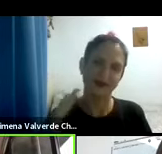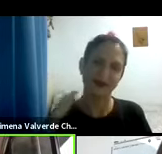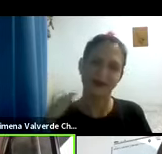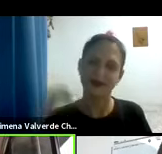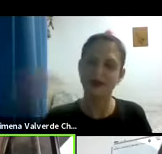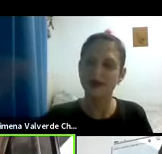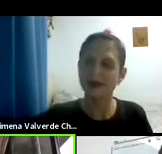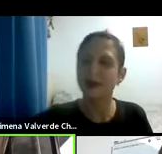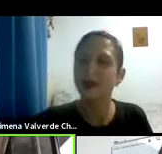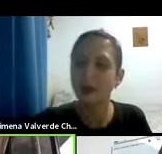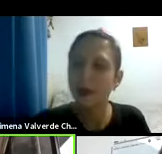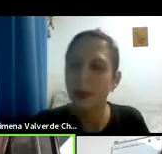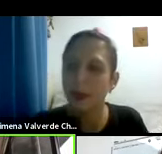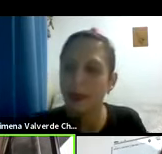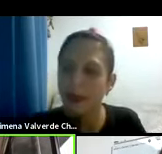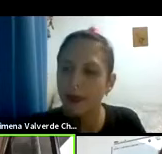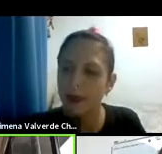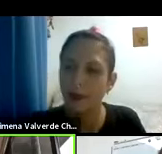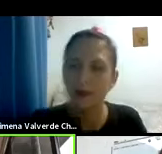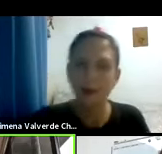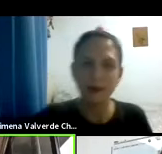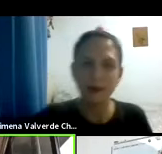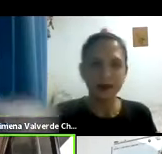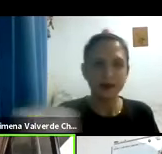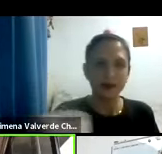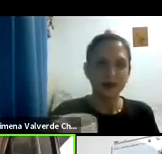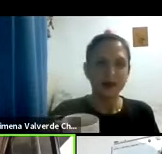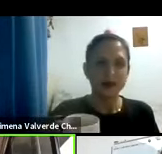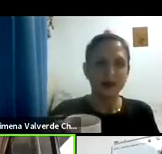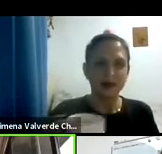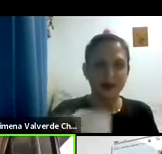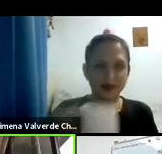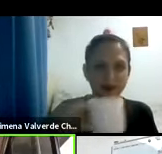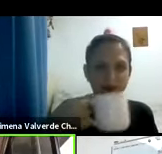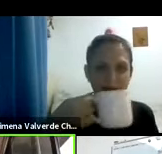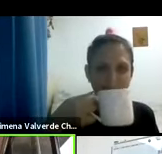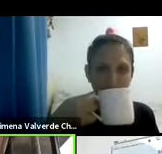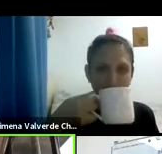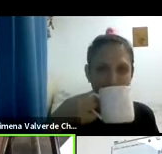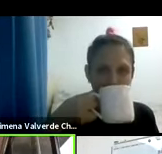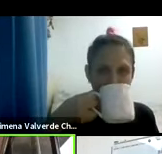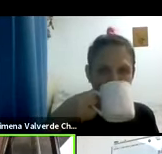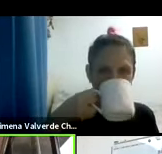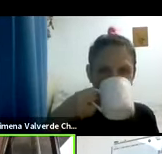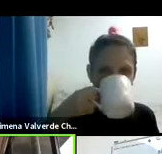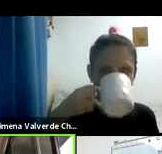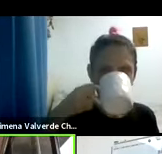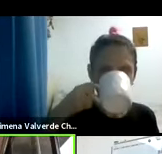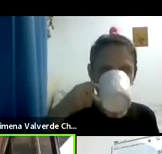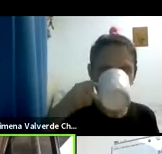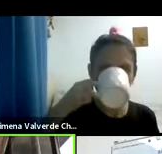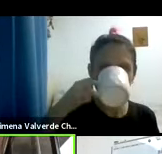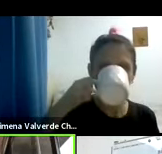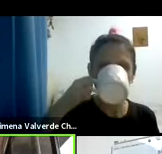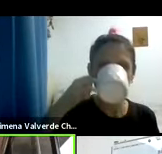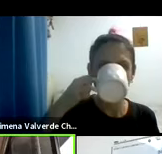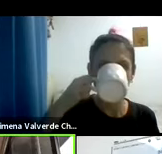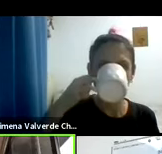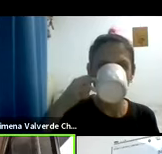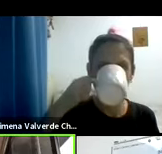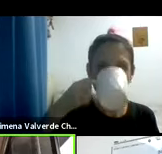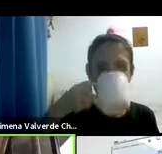y nos va a ver bueno no vamos a aclarar si yo soy académico de la escuela psicología de hace 20 años de la universidad